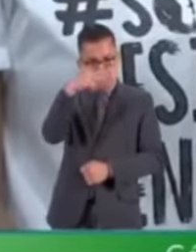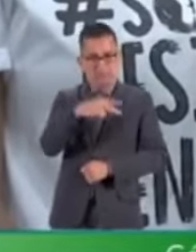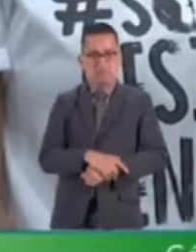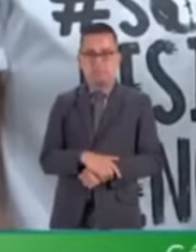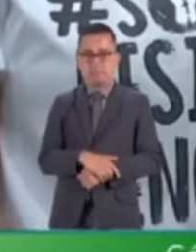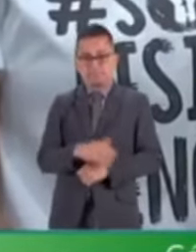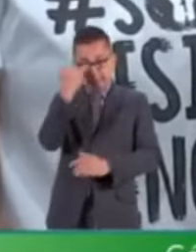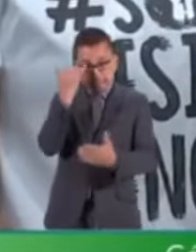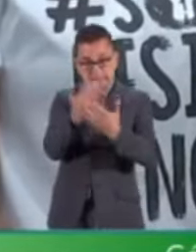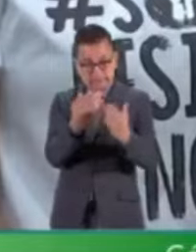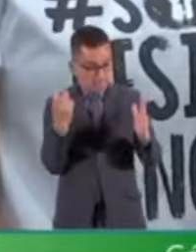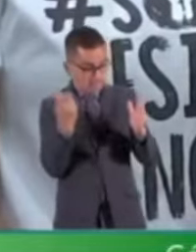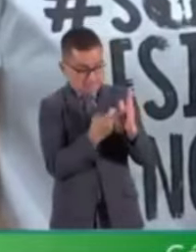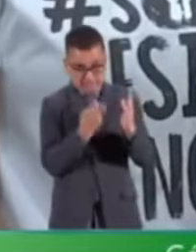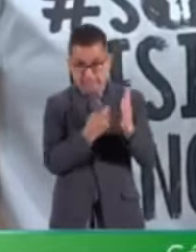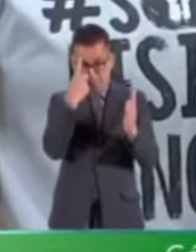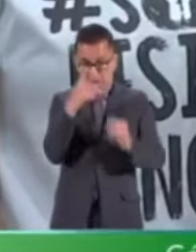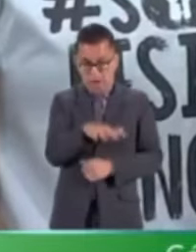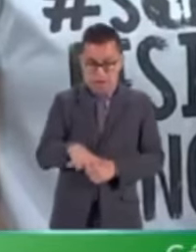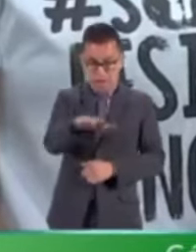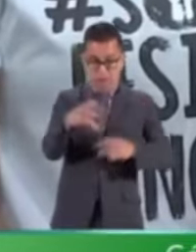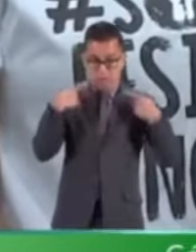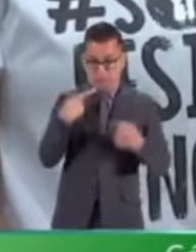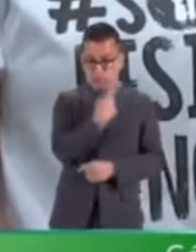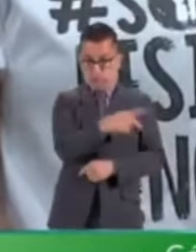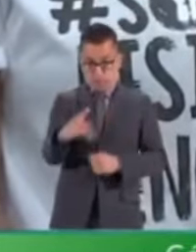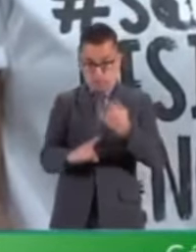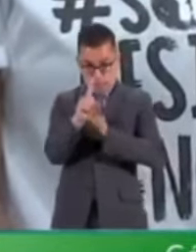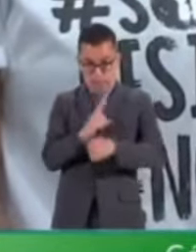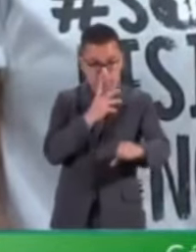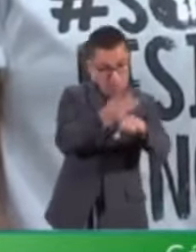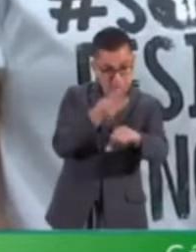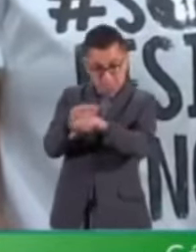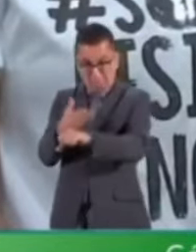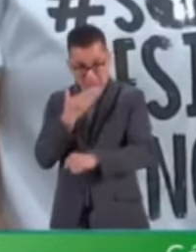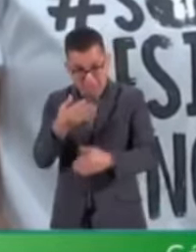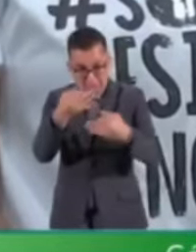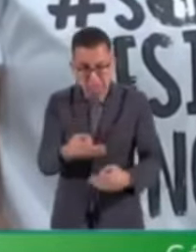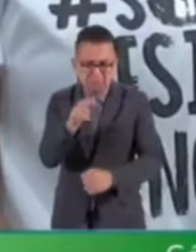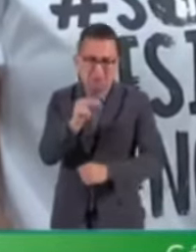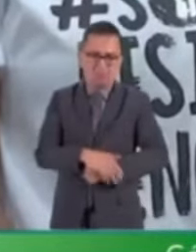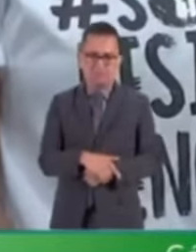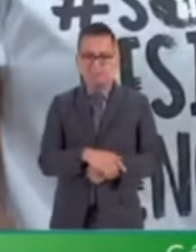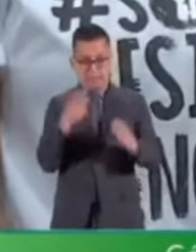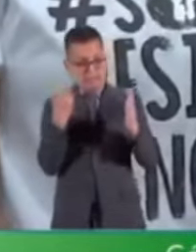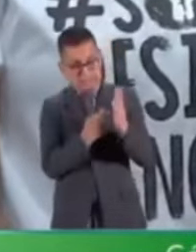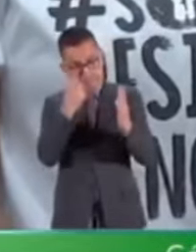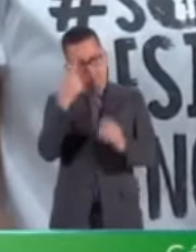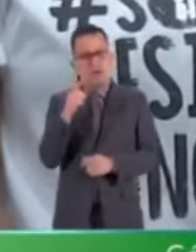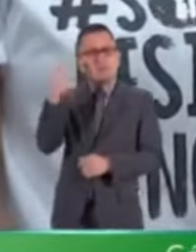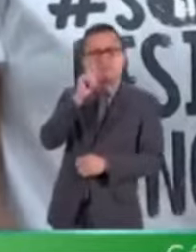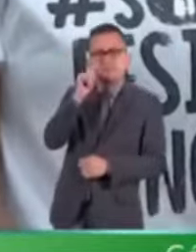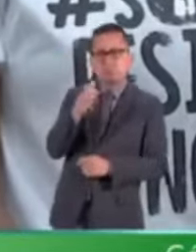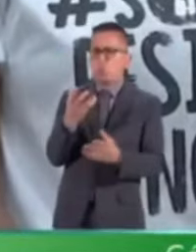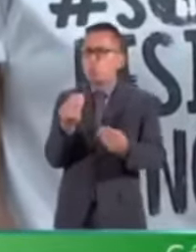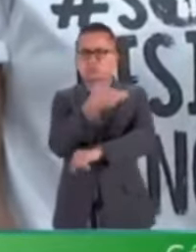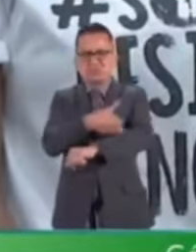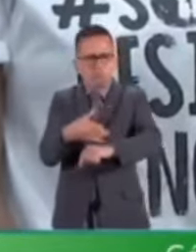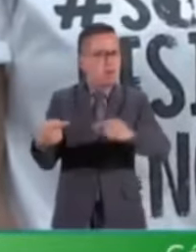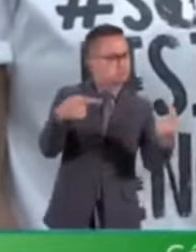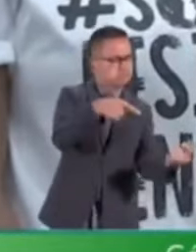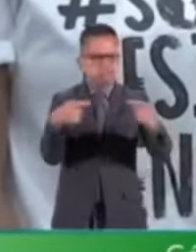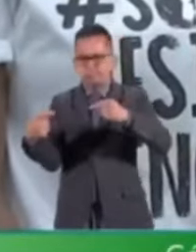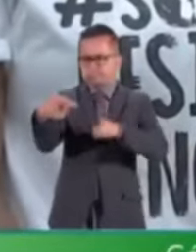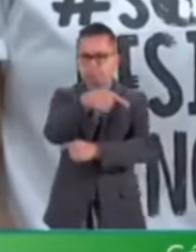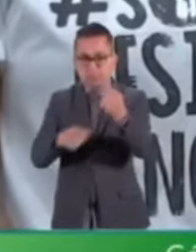a componer los problemas familiares de las personas, no viene a ayudar a solucionar los conflictos que se dirimen entre muchas familias.